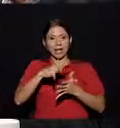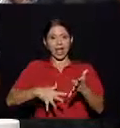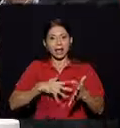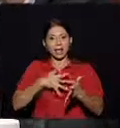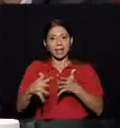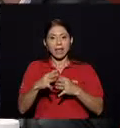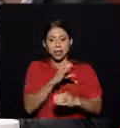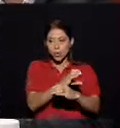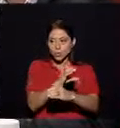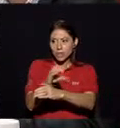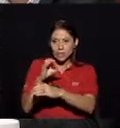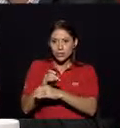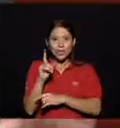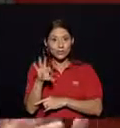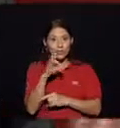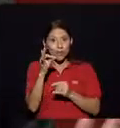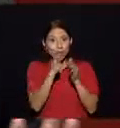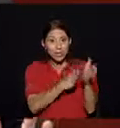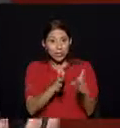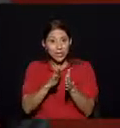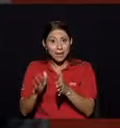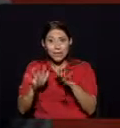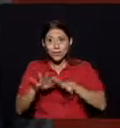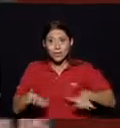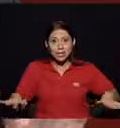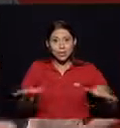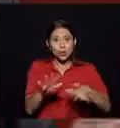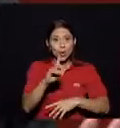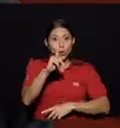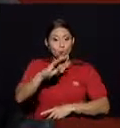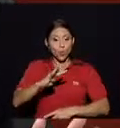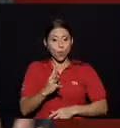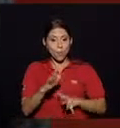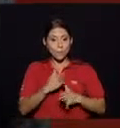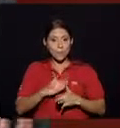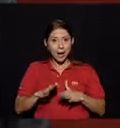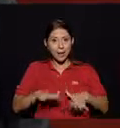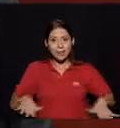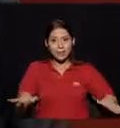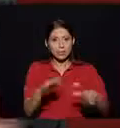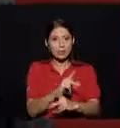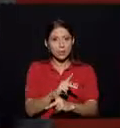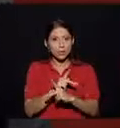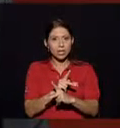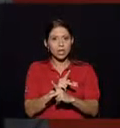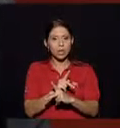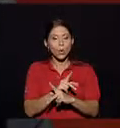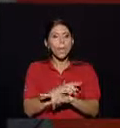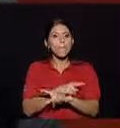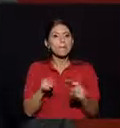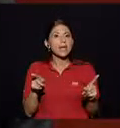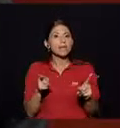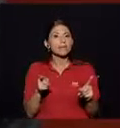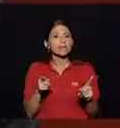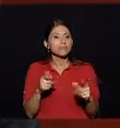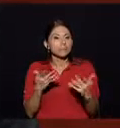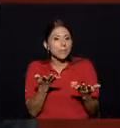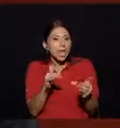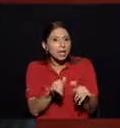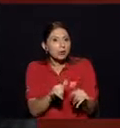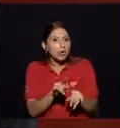que es una forma de ordenamiento del territorio. La cuarta parte de este territorio está protegido bajo algún esquema. Fuera de ese territorio no hizo